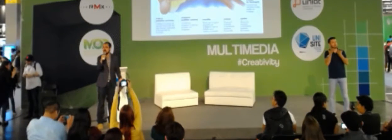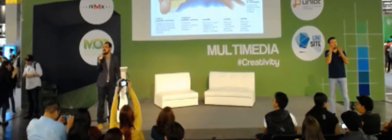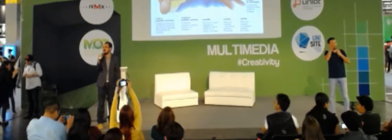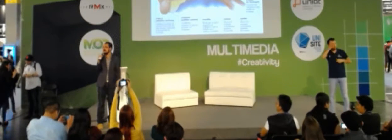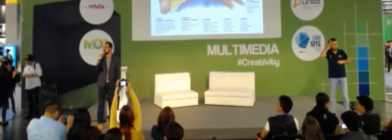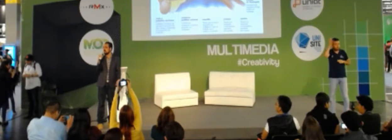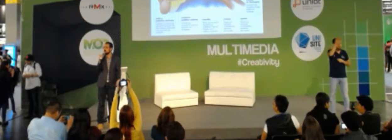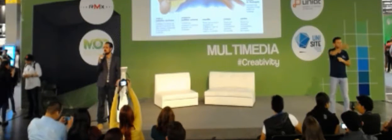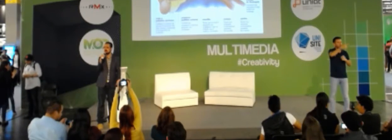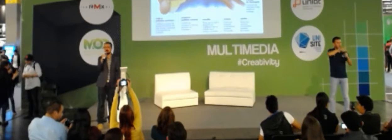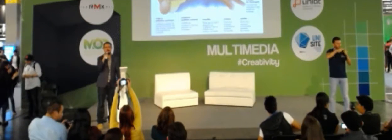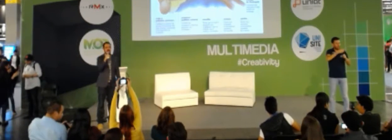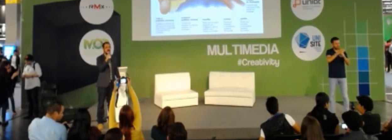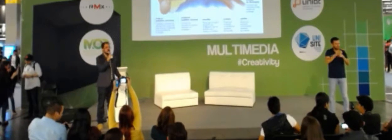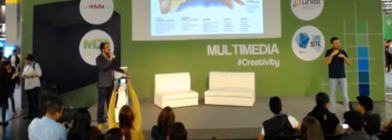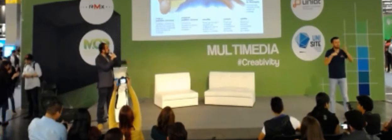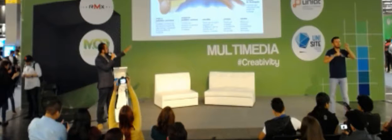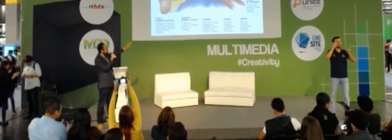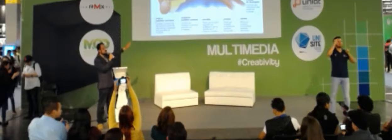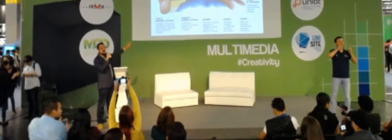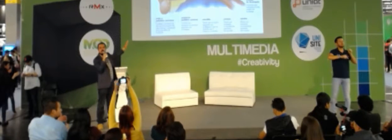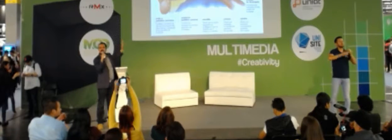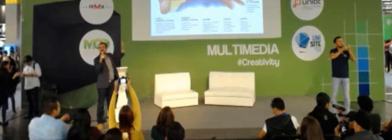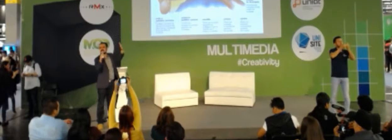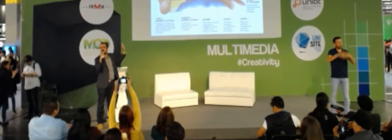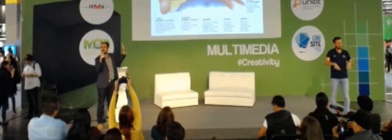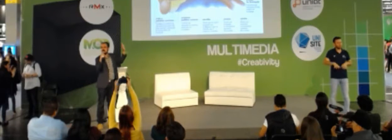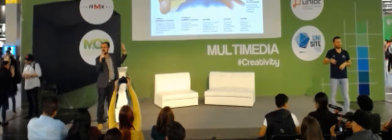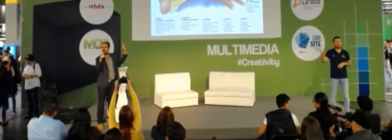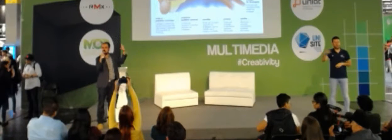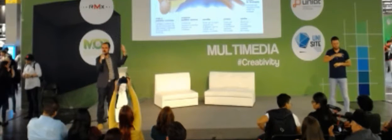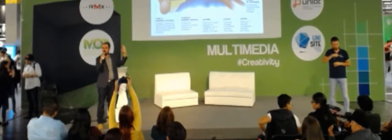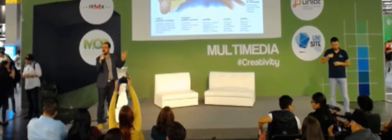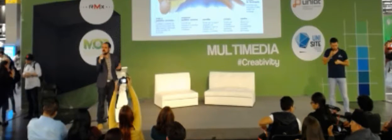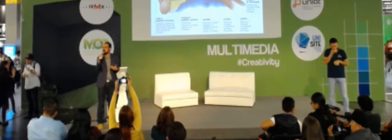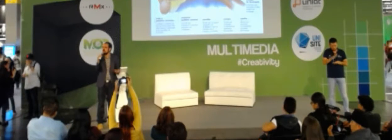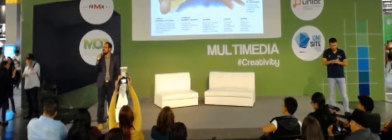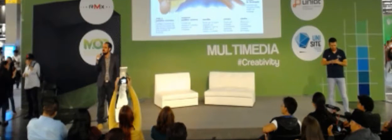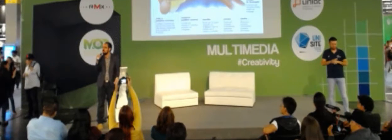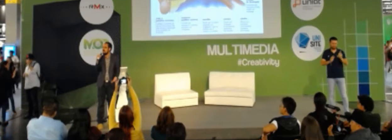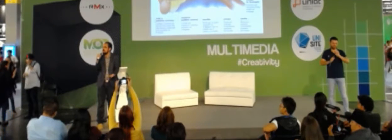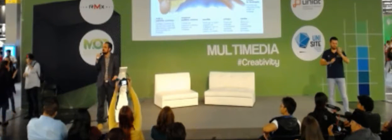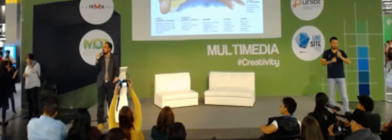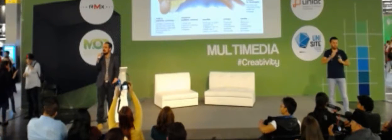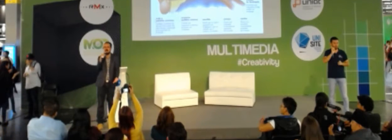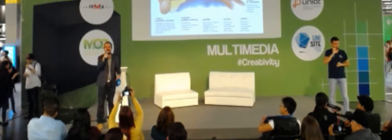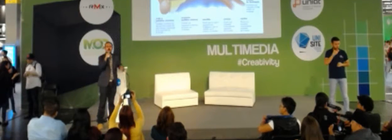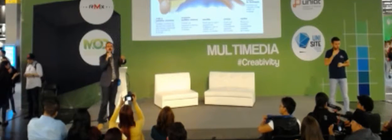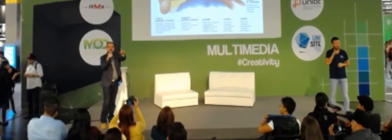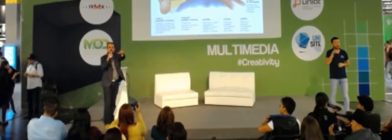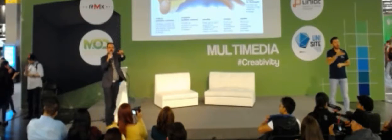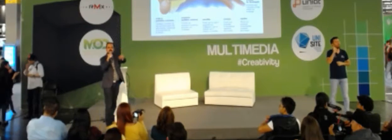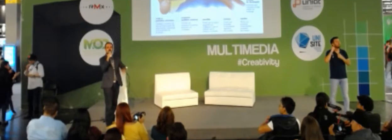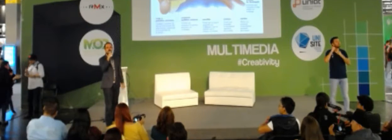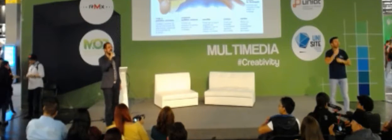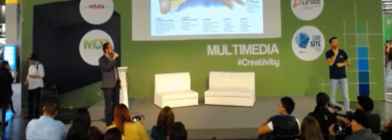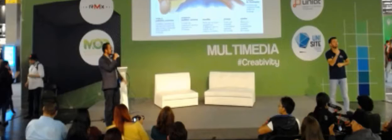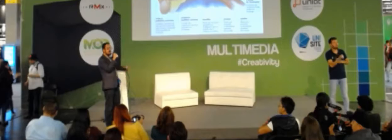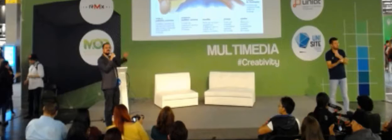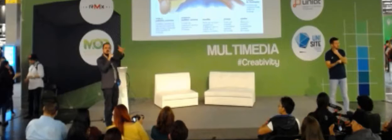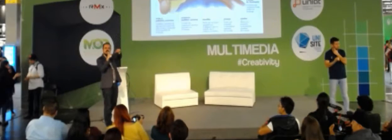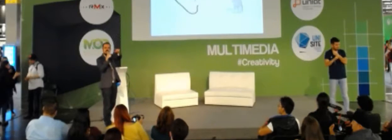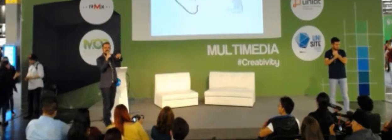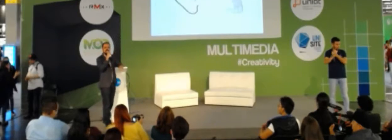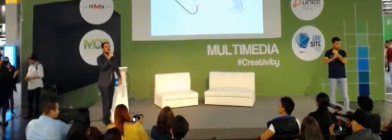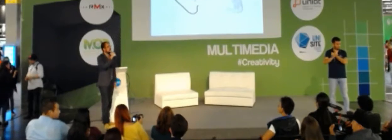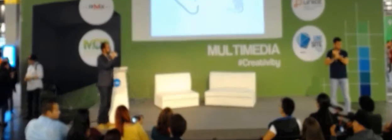tener cualquiera de nosotros. Nosotros quisimos romper este esquema. Un sordo no es un oído que no funciona. Un sordo es una